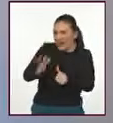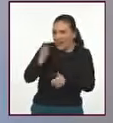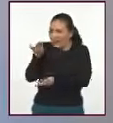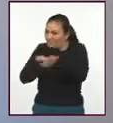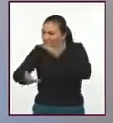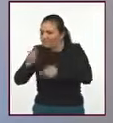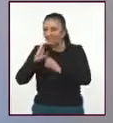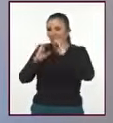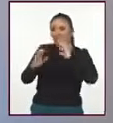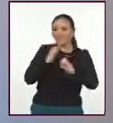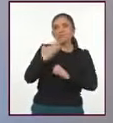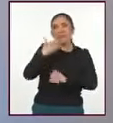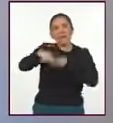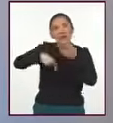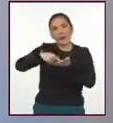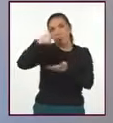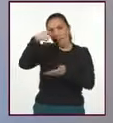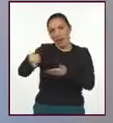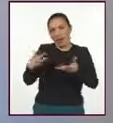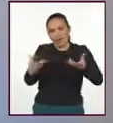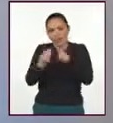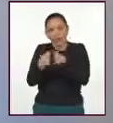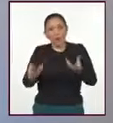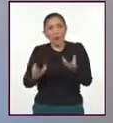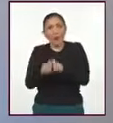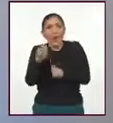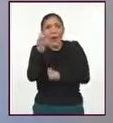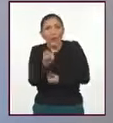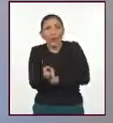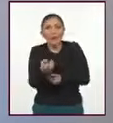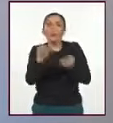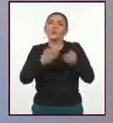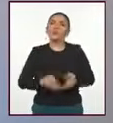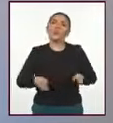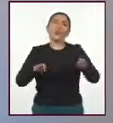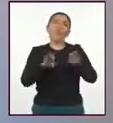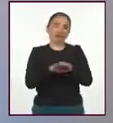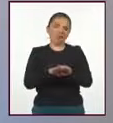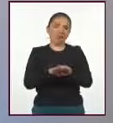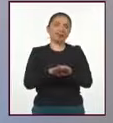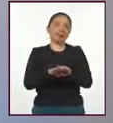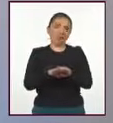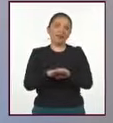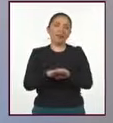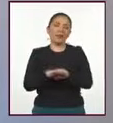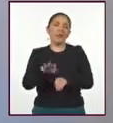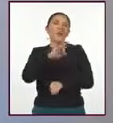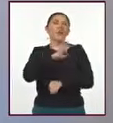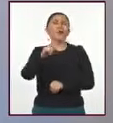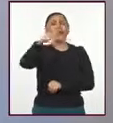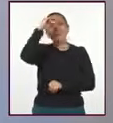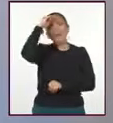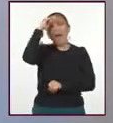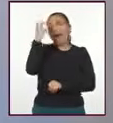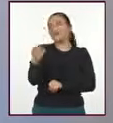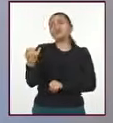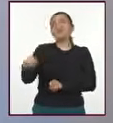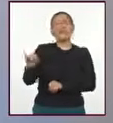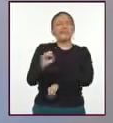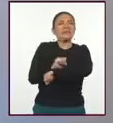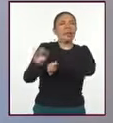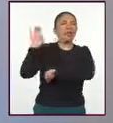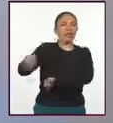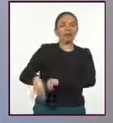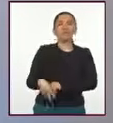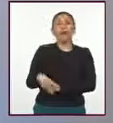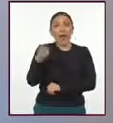espacios adecuados para convivir, pues es un paso fundamental. Es algo que puede parecer muy simple, pero es algo que